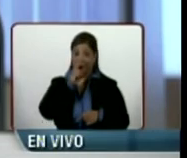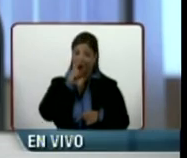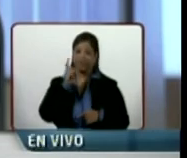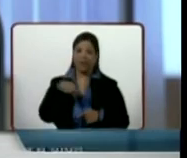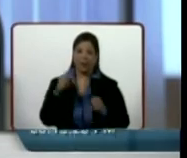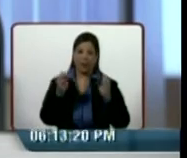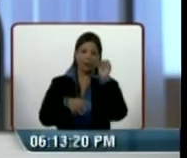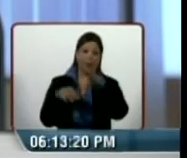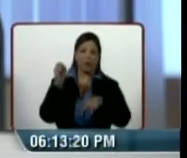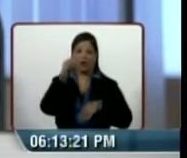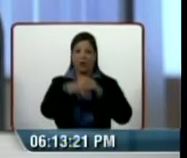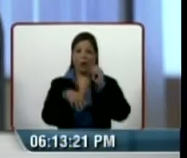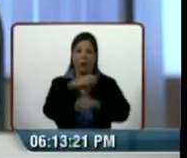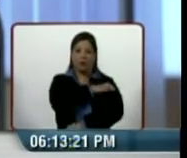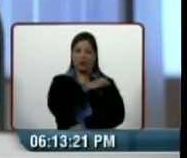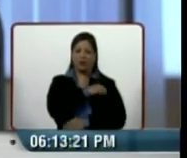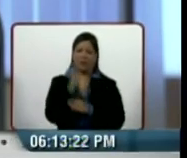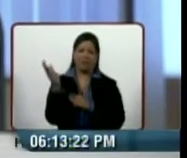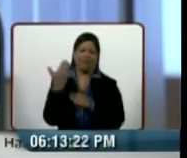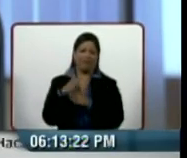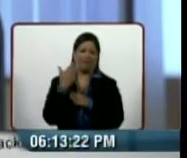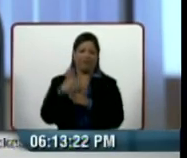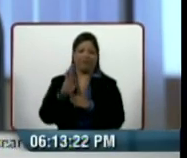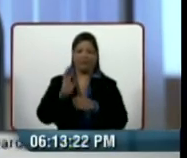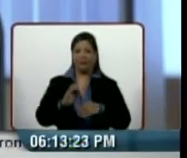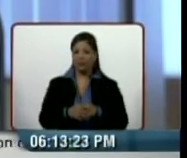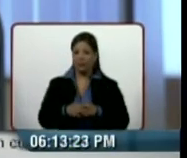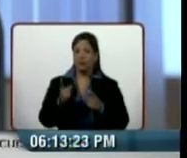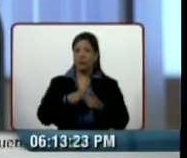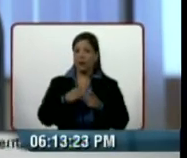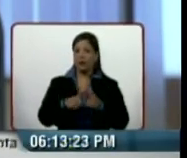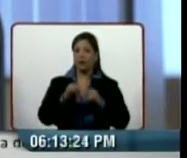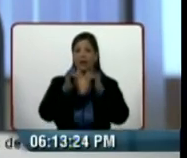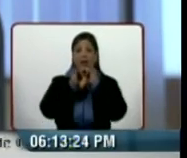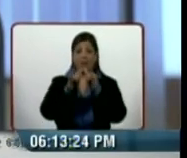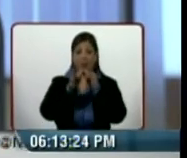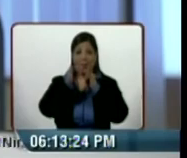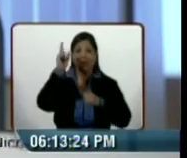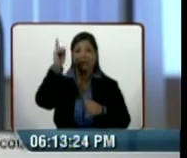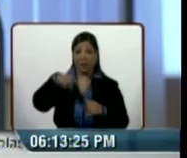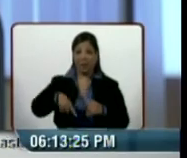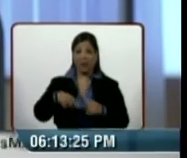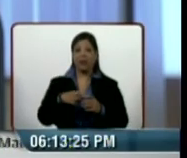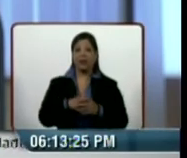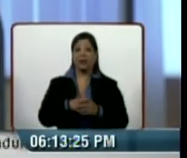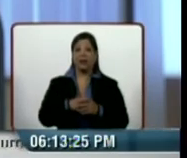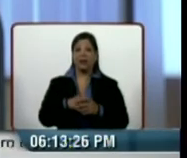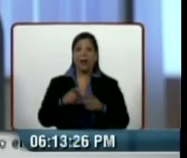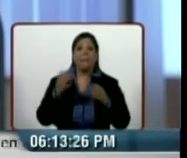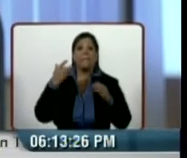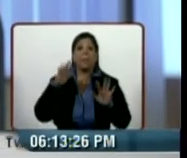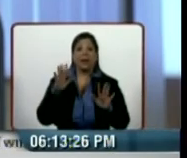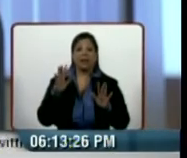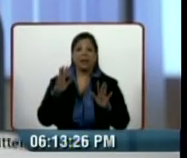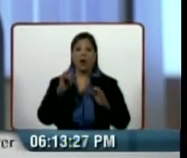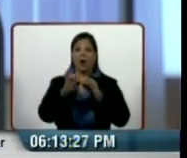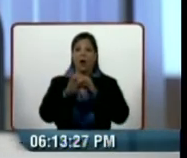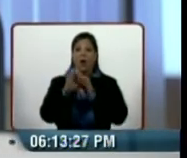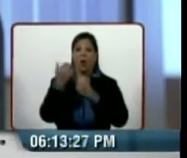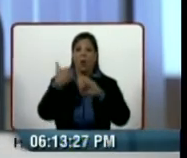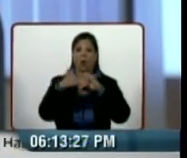de la revolución bolivariana nicolás maduro moros y me informan también la cuenta o más bien la página web del